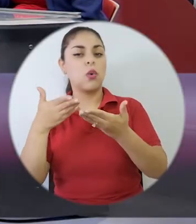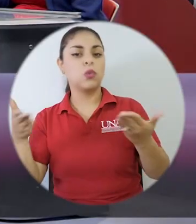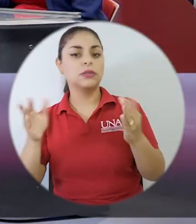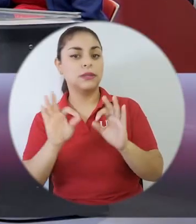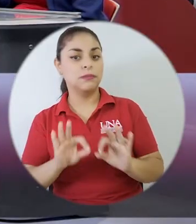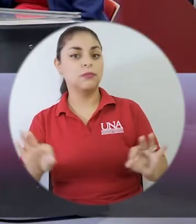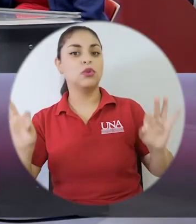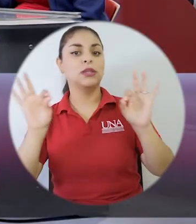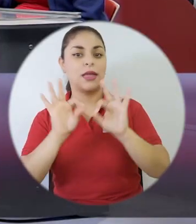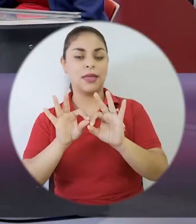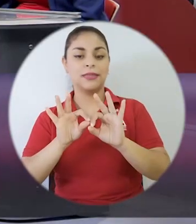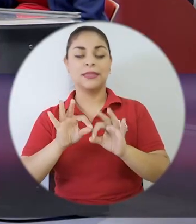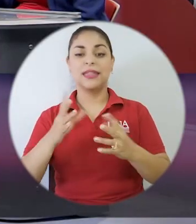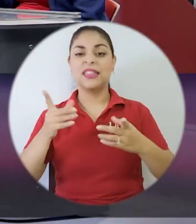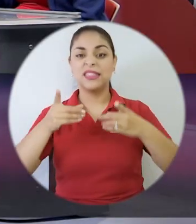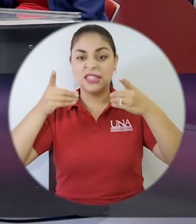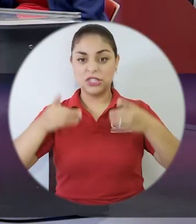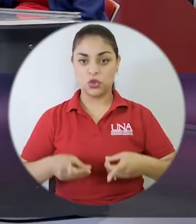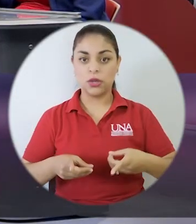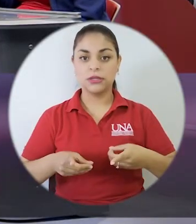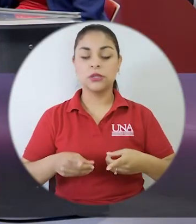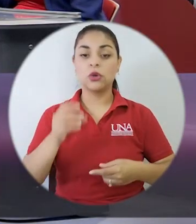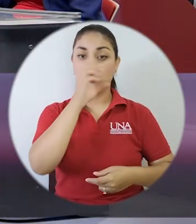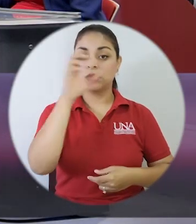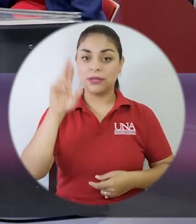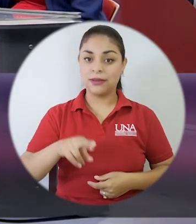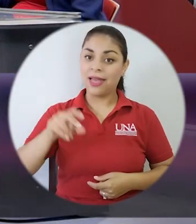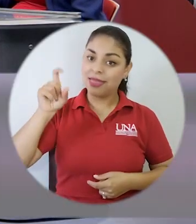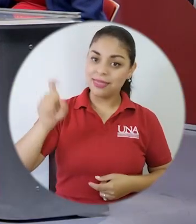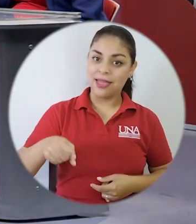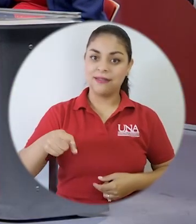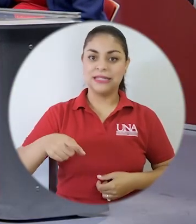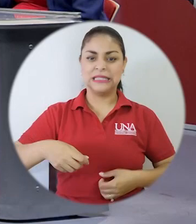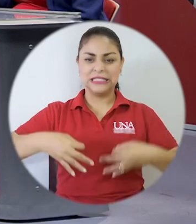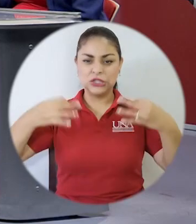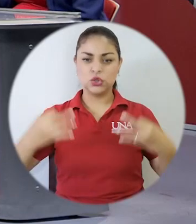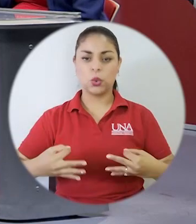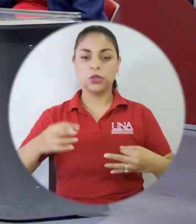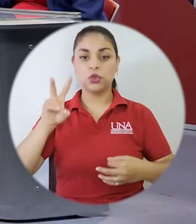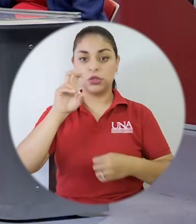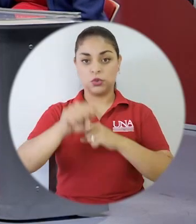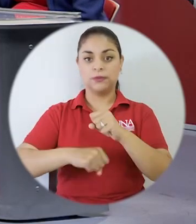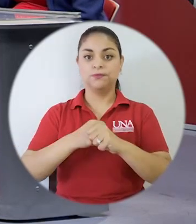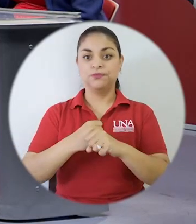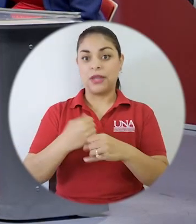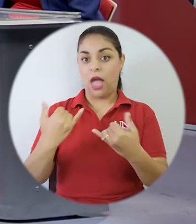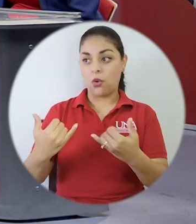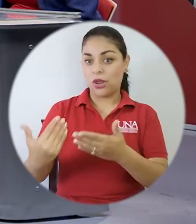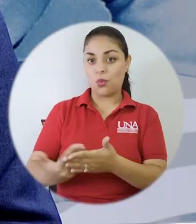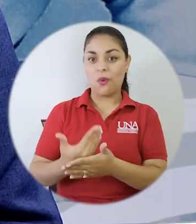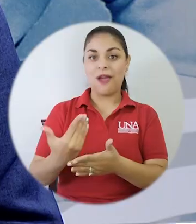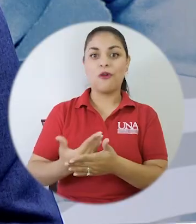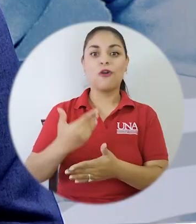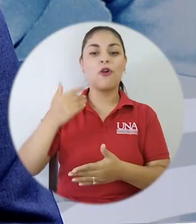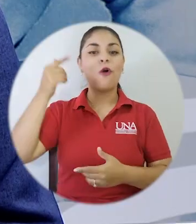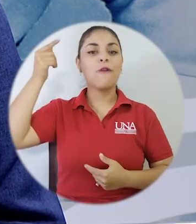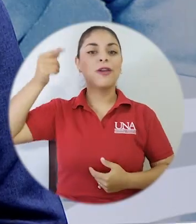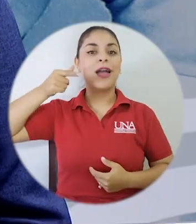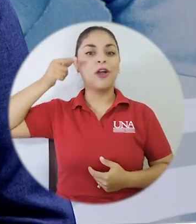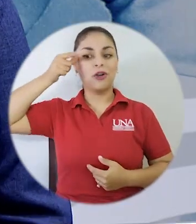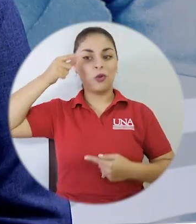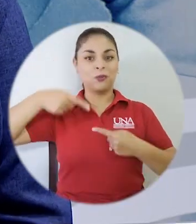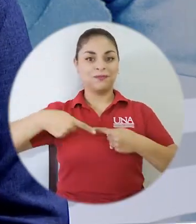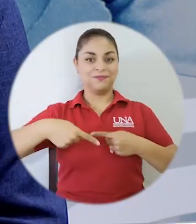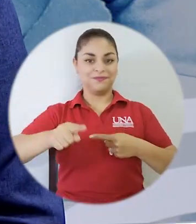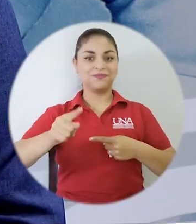a otro elemento importante dentro de las decisiones que Costa Rica debe tomar en el Bicentenario, que además va a estrenar gobierno,